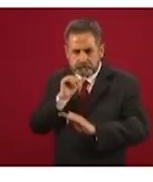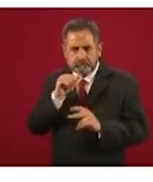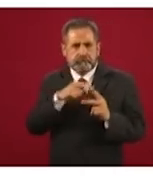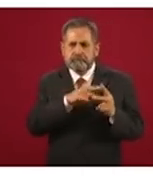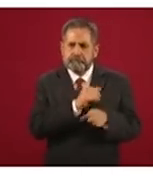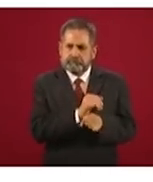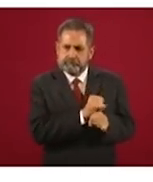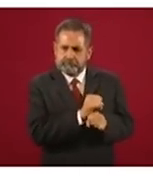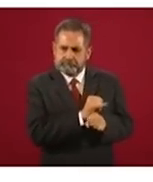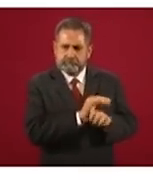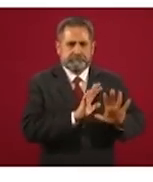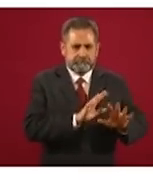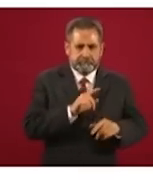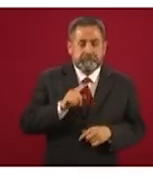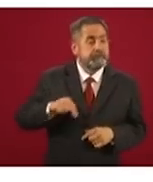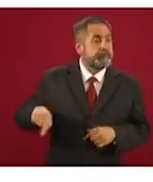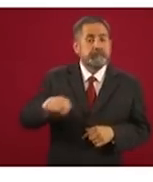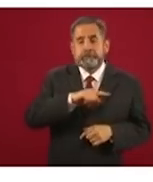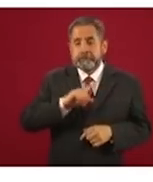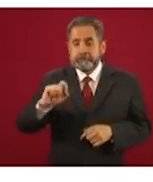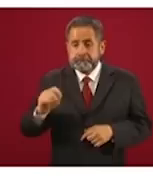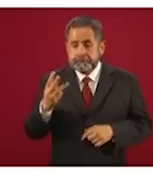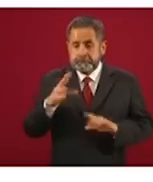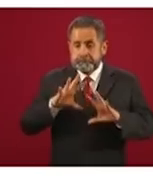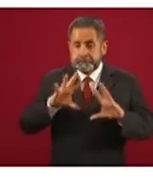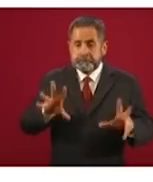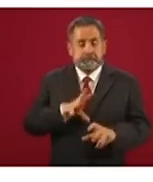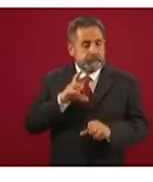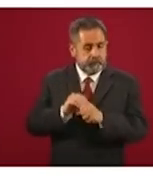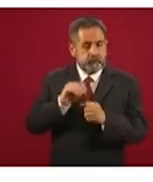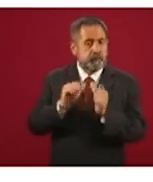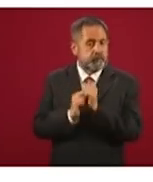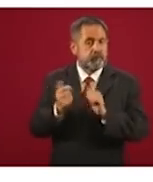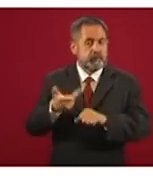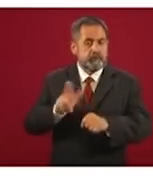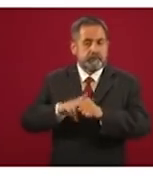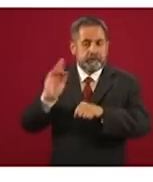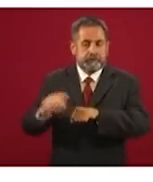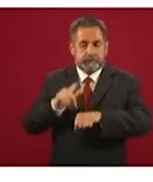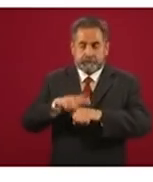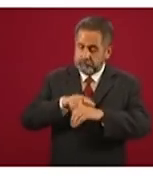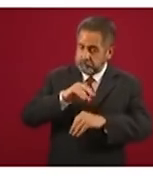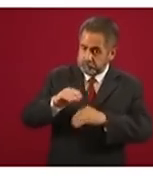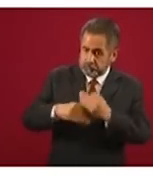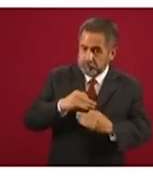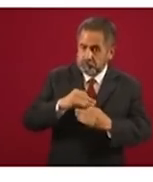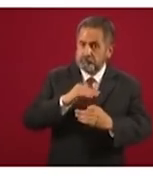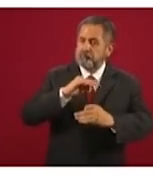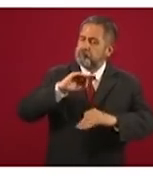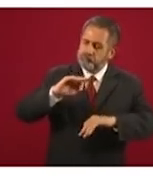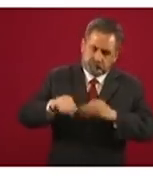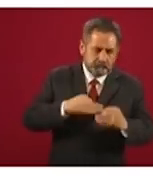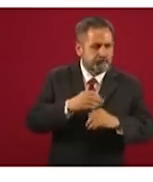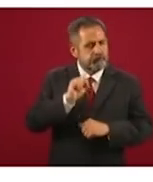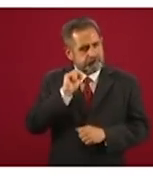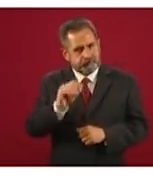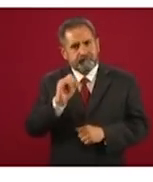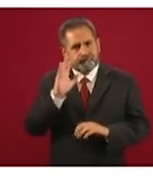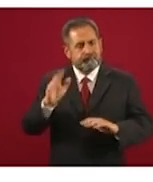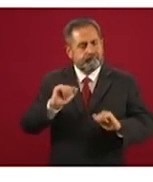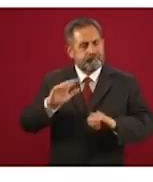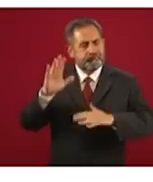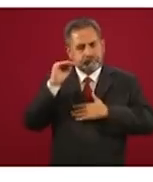institutos nacionales de salud y hospitales federales, todos, absolutamente todos, se han comprometido con este esquema